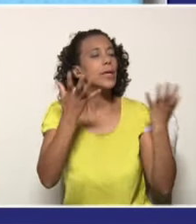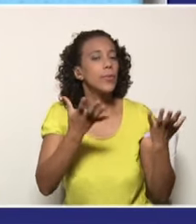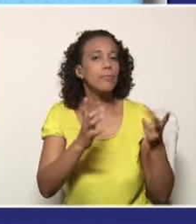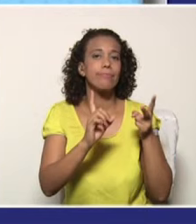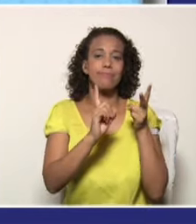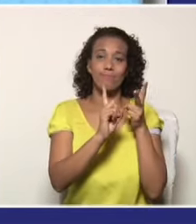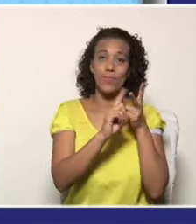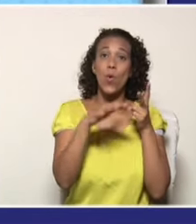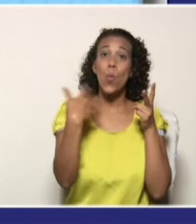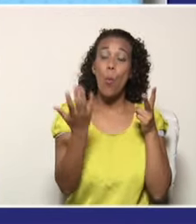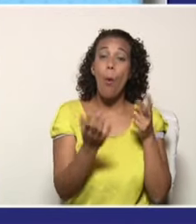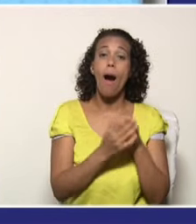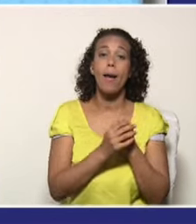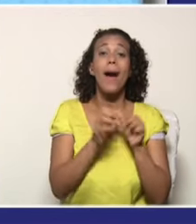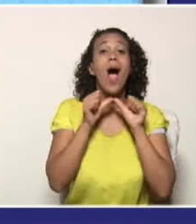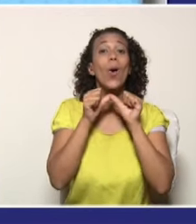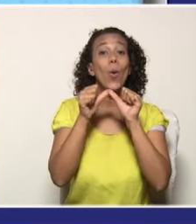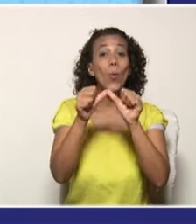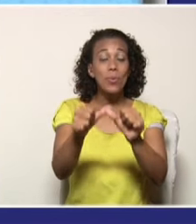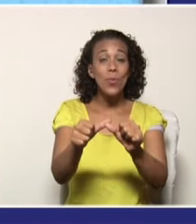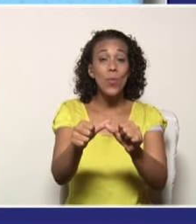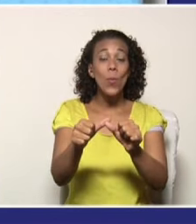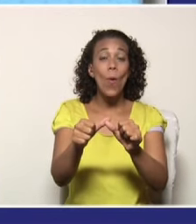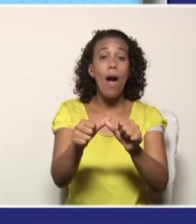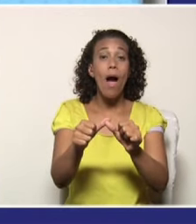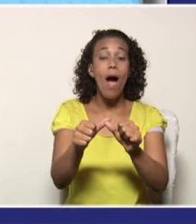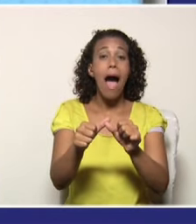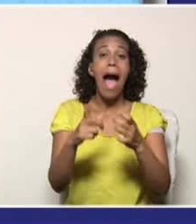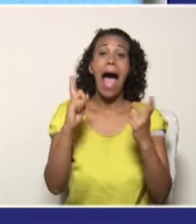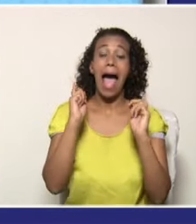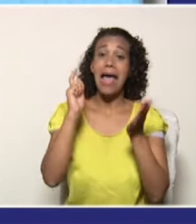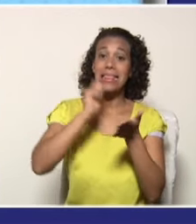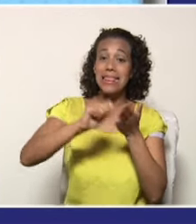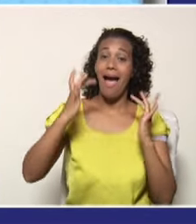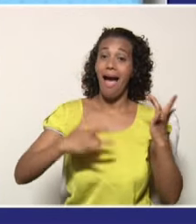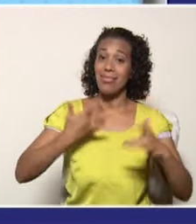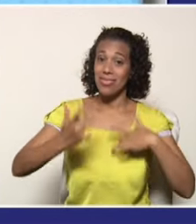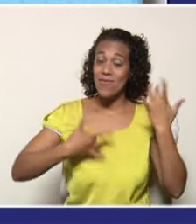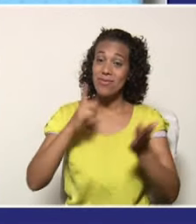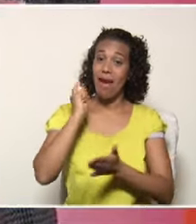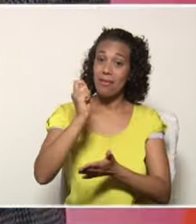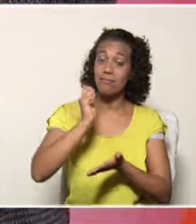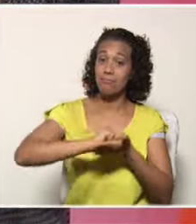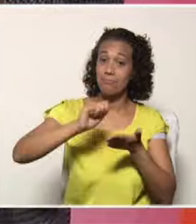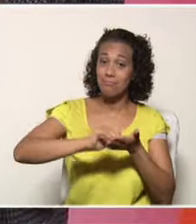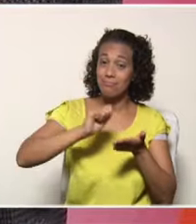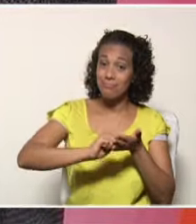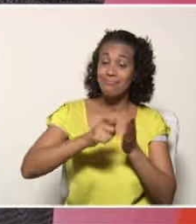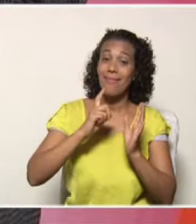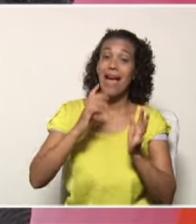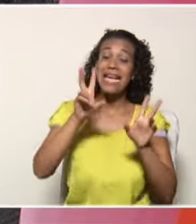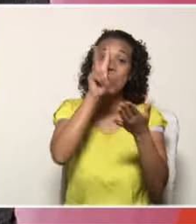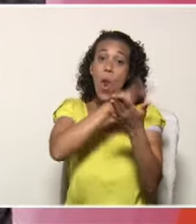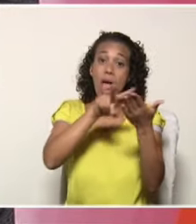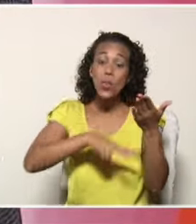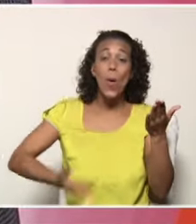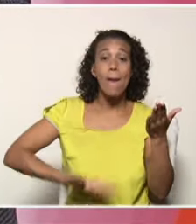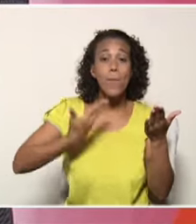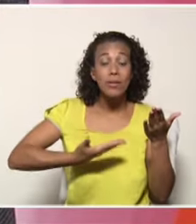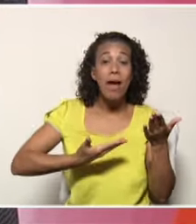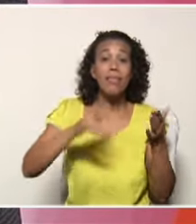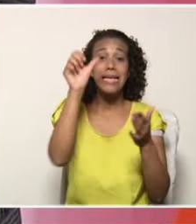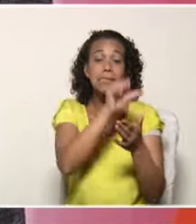Bien, ahora vamos a continuar para las actividades y lecturas. Recuerden las lecturas que son muy importantes para